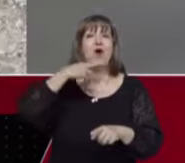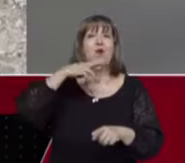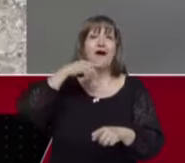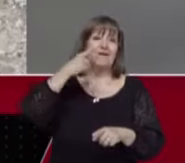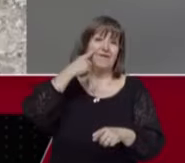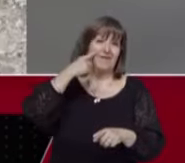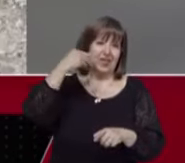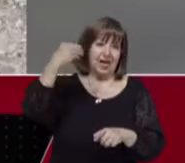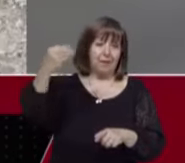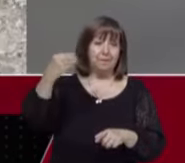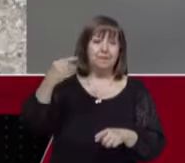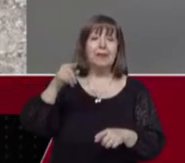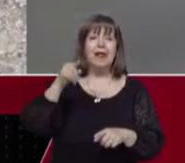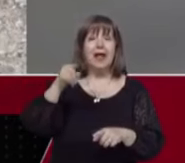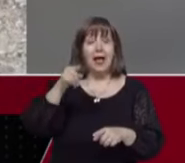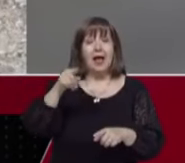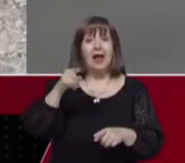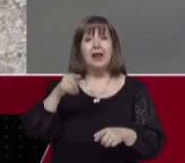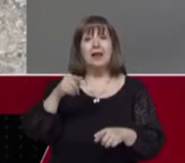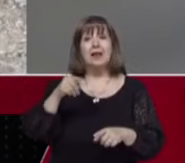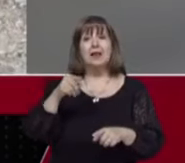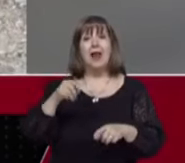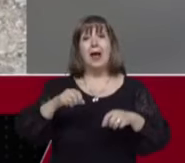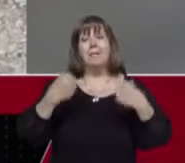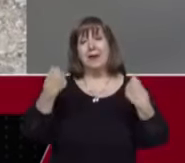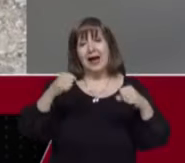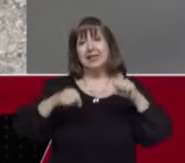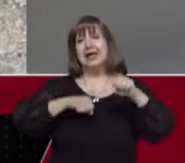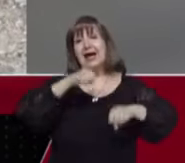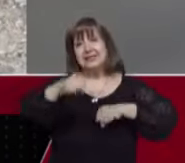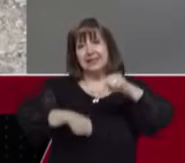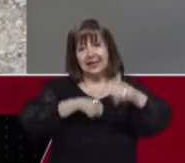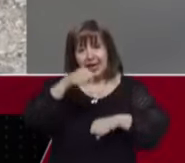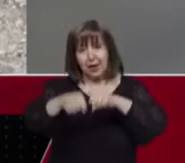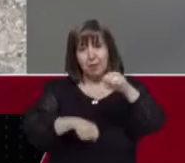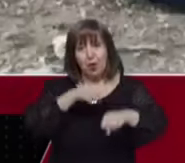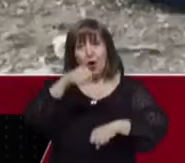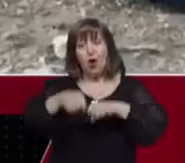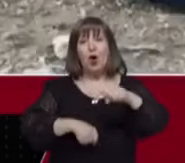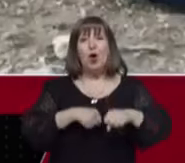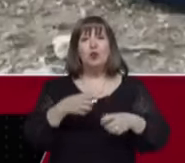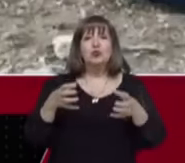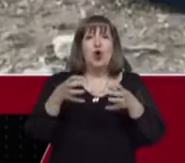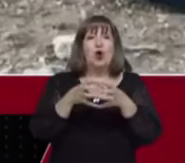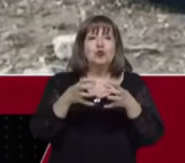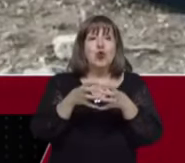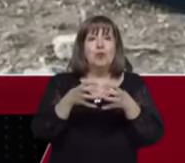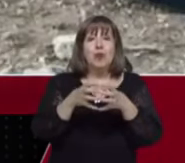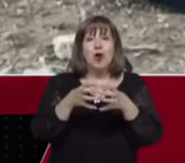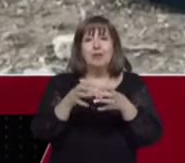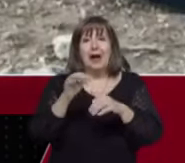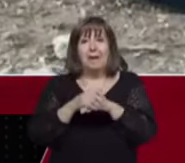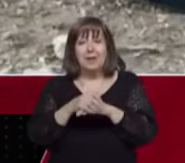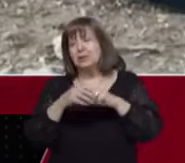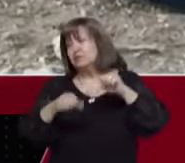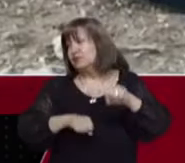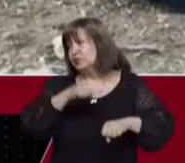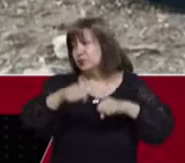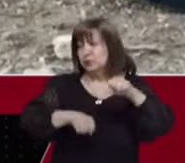Esto ocurrió mientras él estaba realizando sus prácticas de ciclismo junto a un grupo de aficionados,